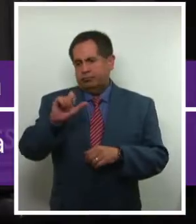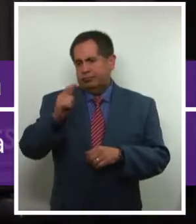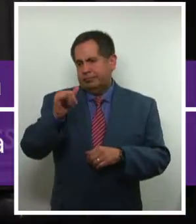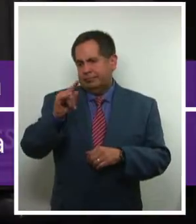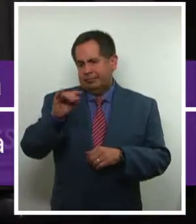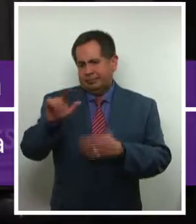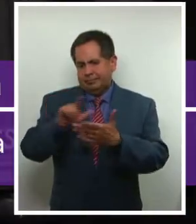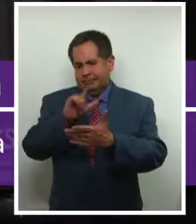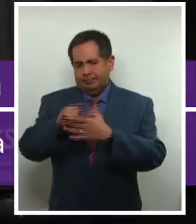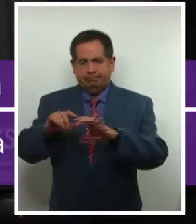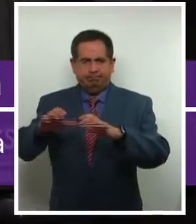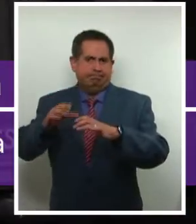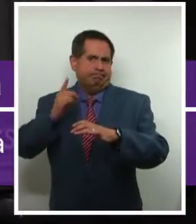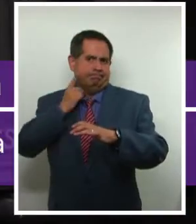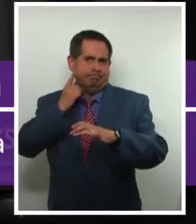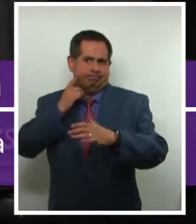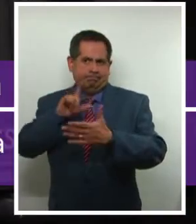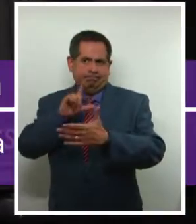Legislativo